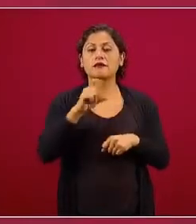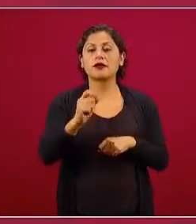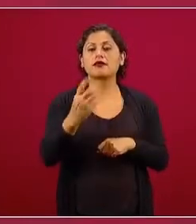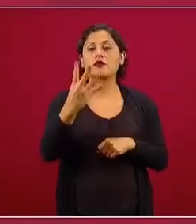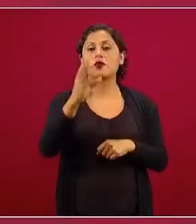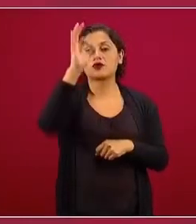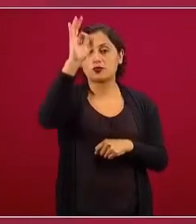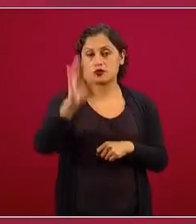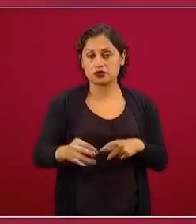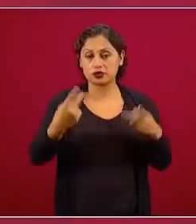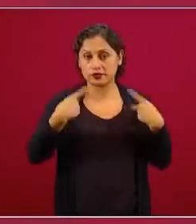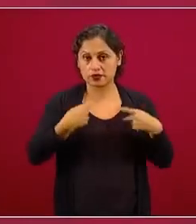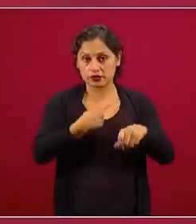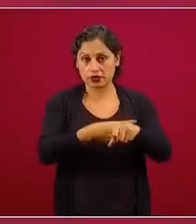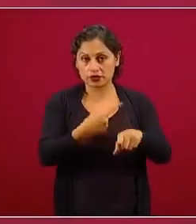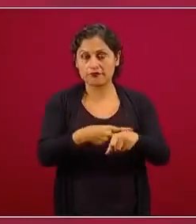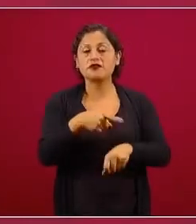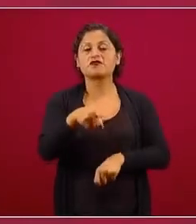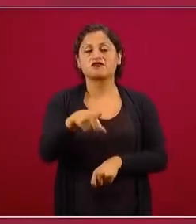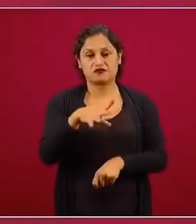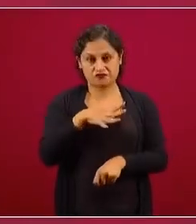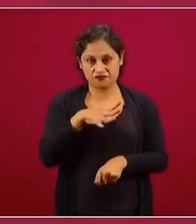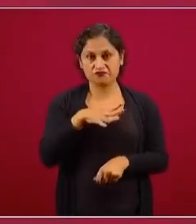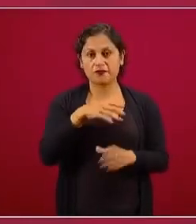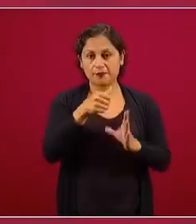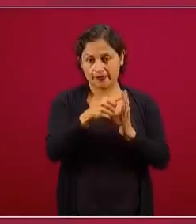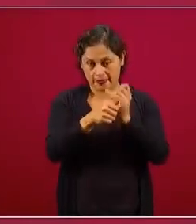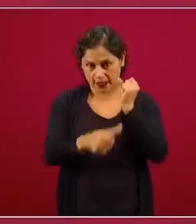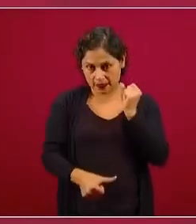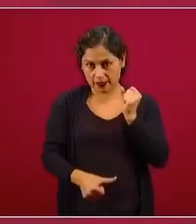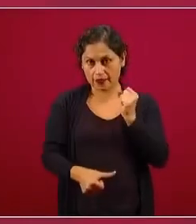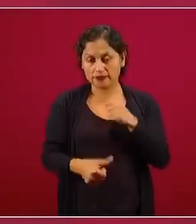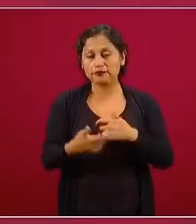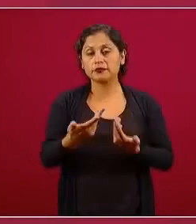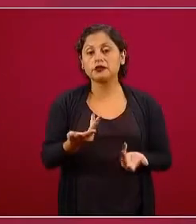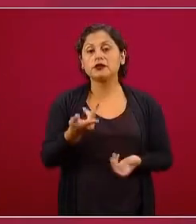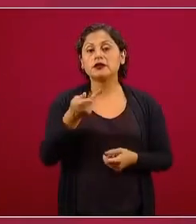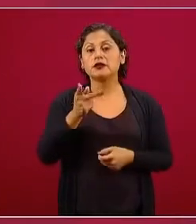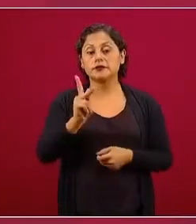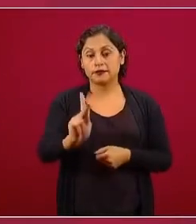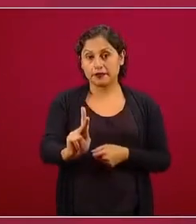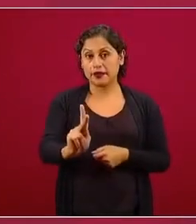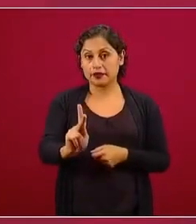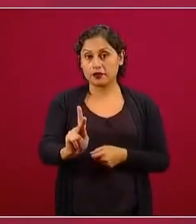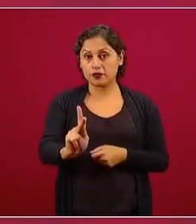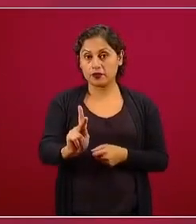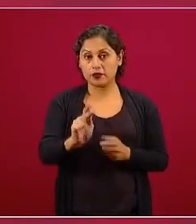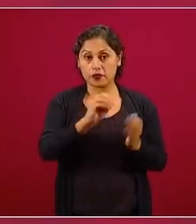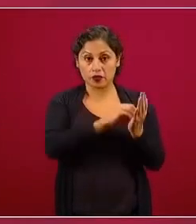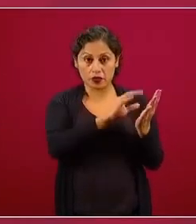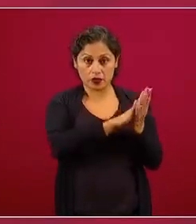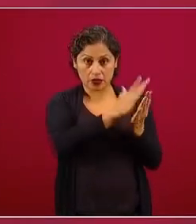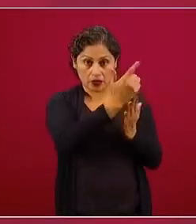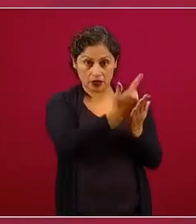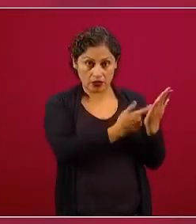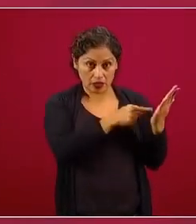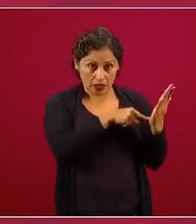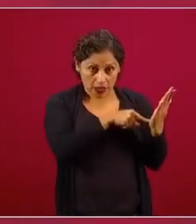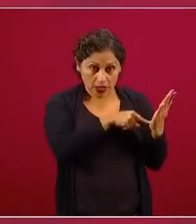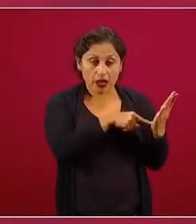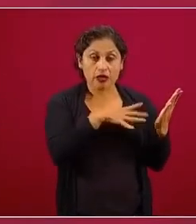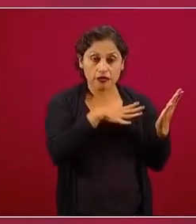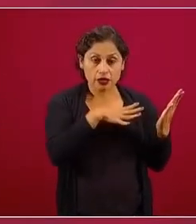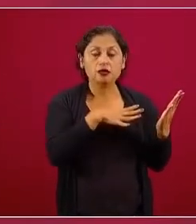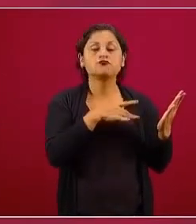el 24% de los pacientes que hasta el momento se han confirmado, pero no queda fuera de la selección de